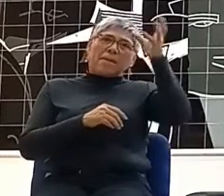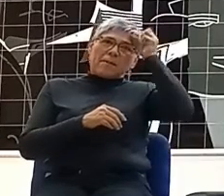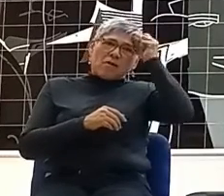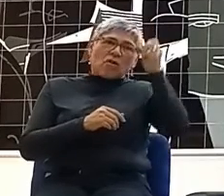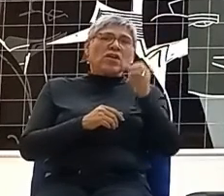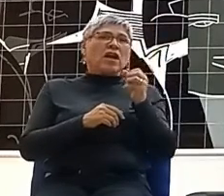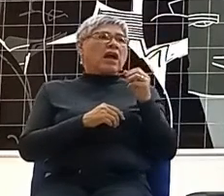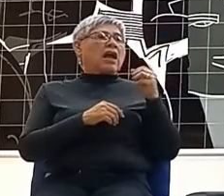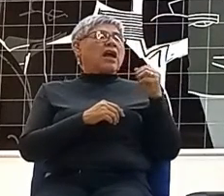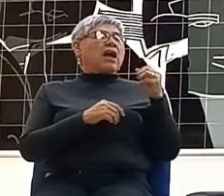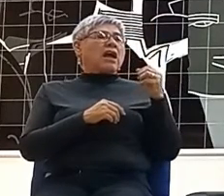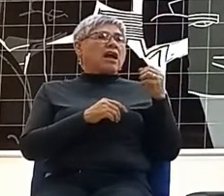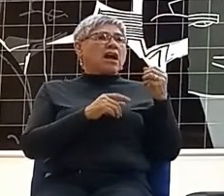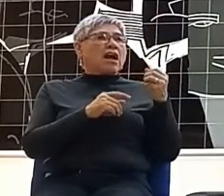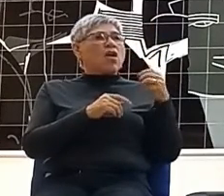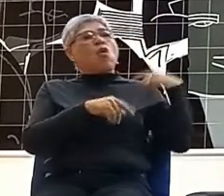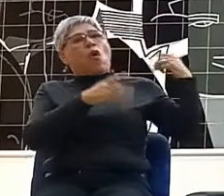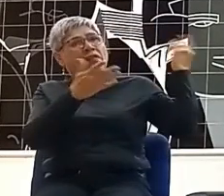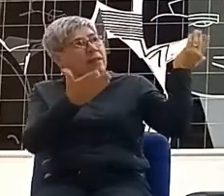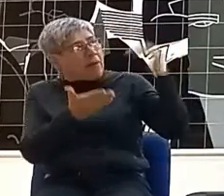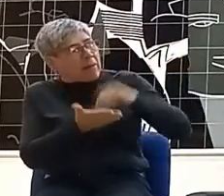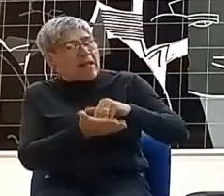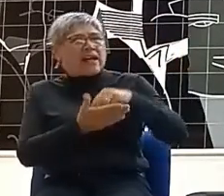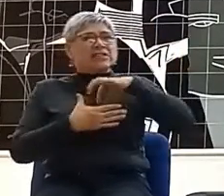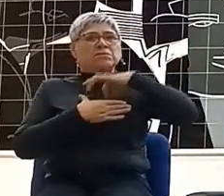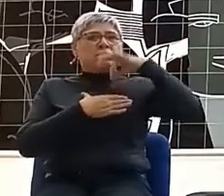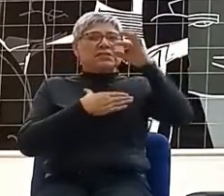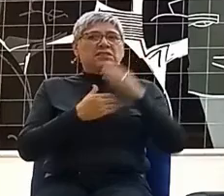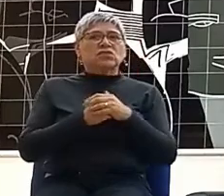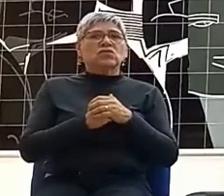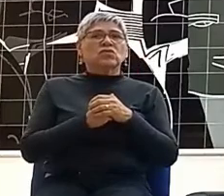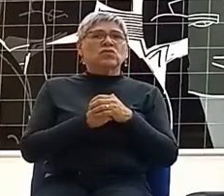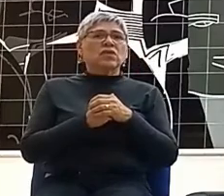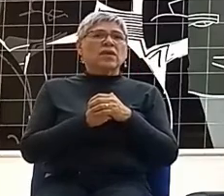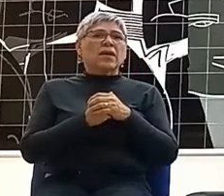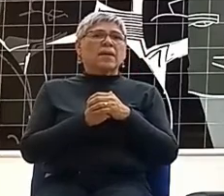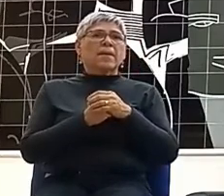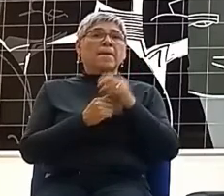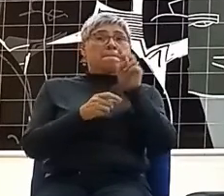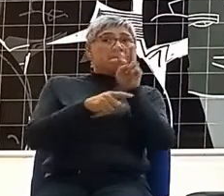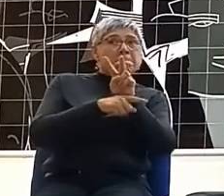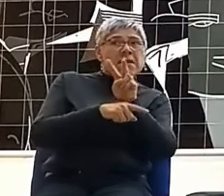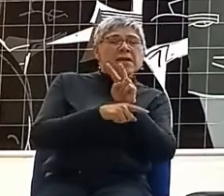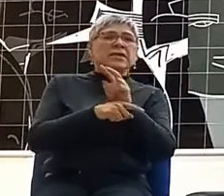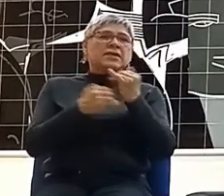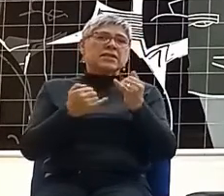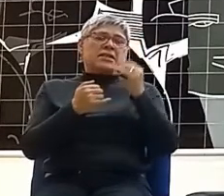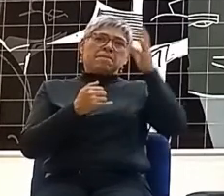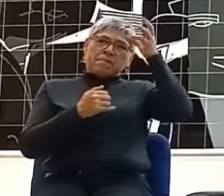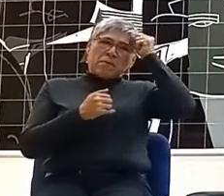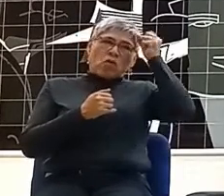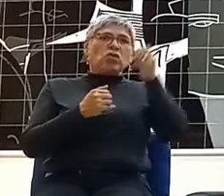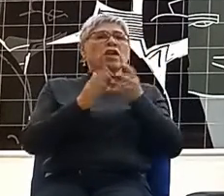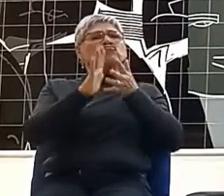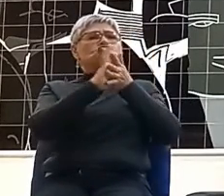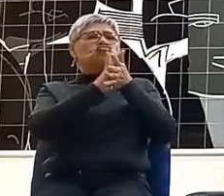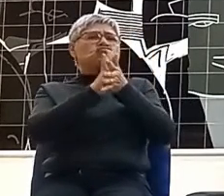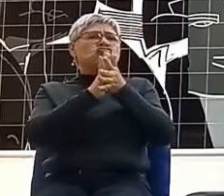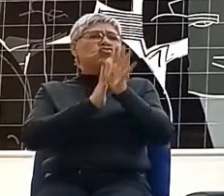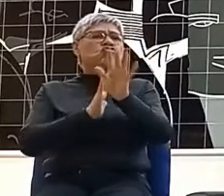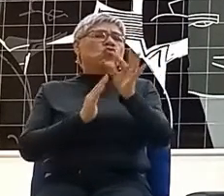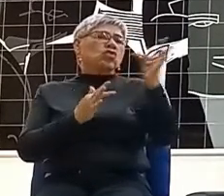de los Espectros, un libro de 2007, Víctimas y Memorias, Relato Testimonial en